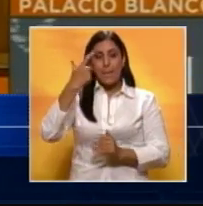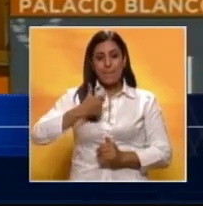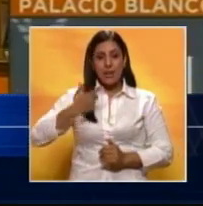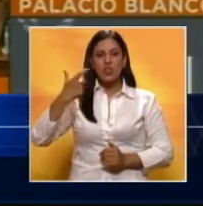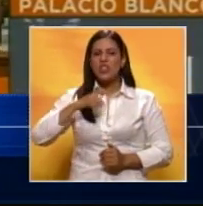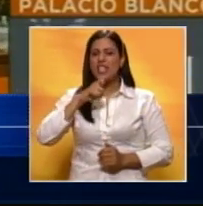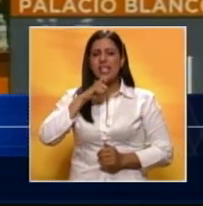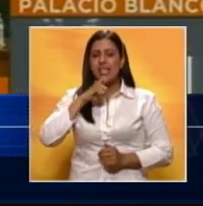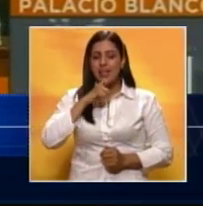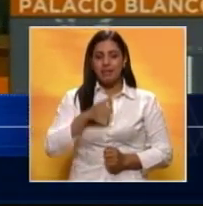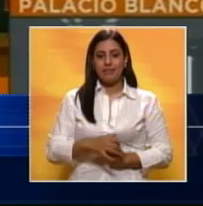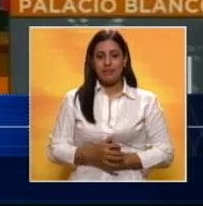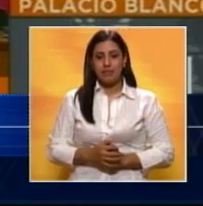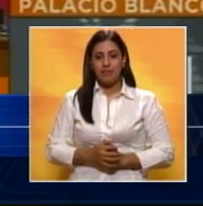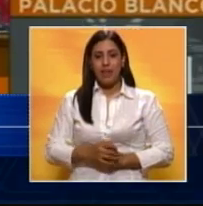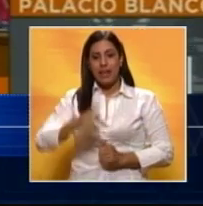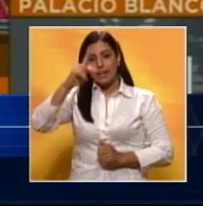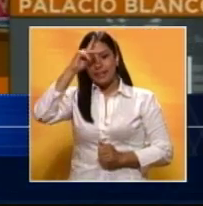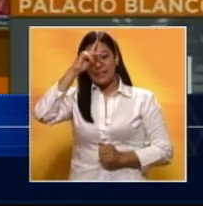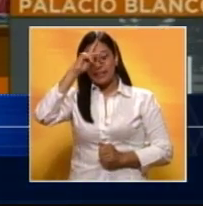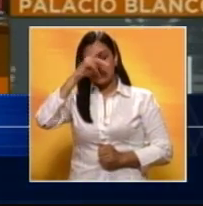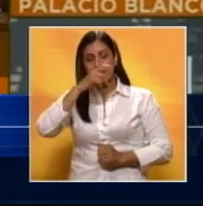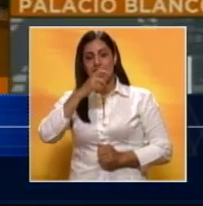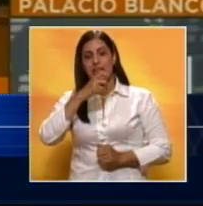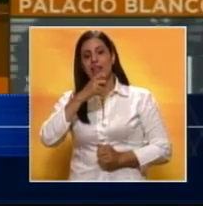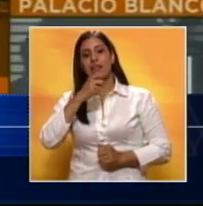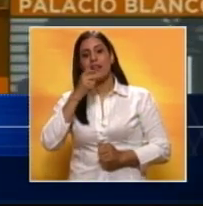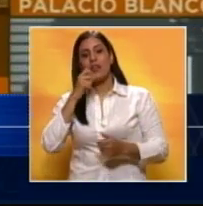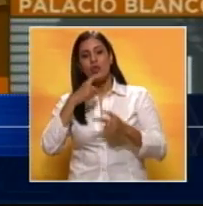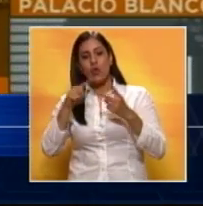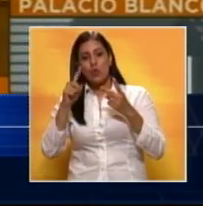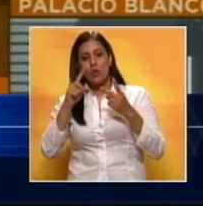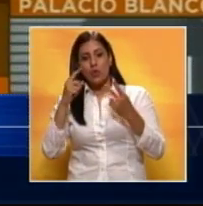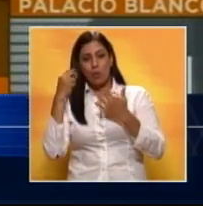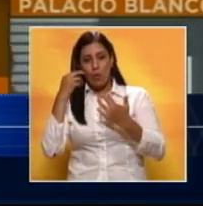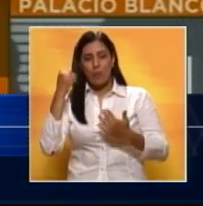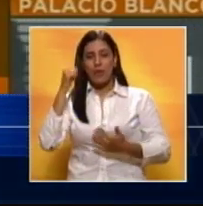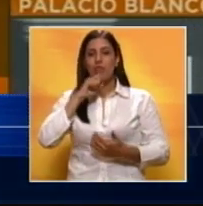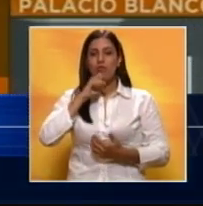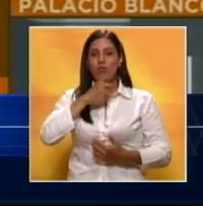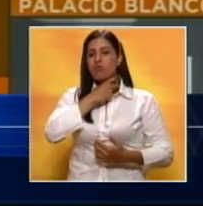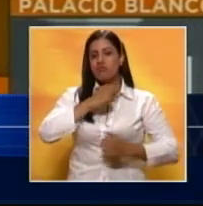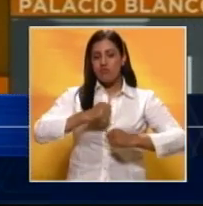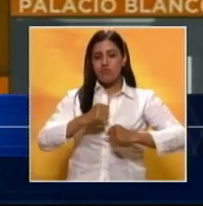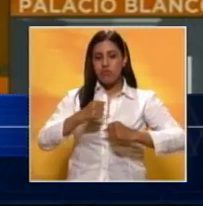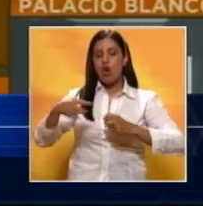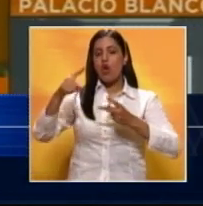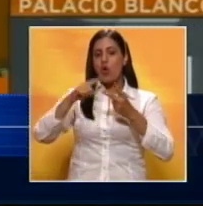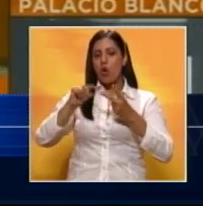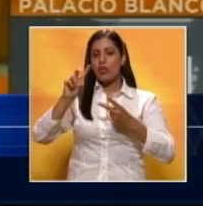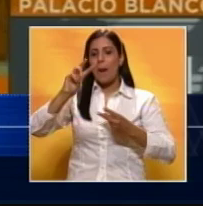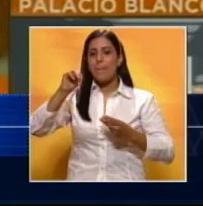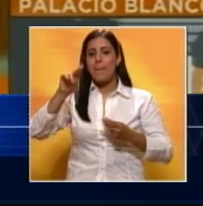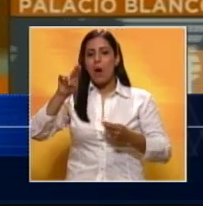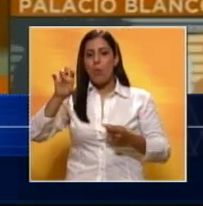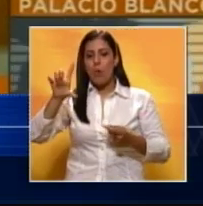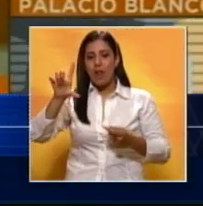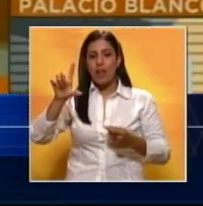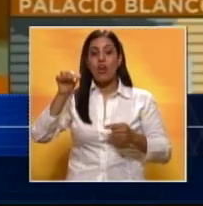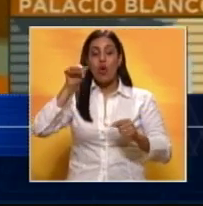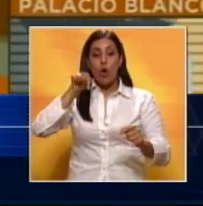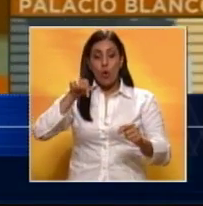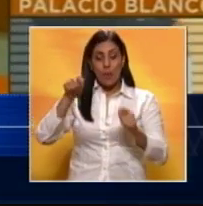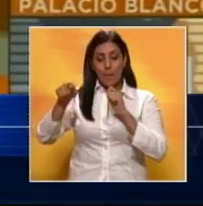ciudadanos Tarek William Saab y Manuel Galindo Ballestero. Otro punto previo: hoy en una